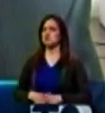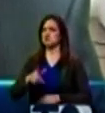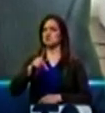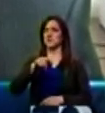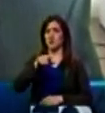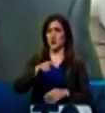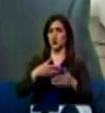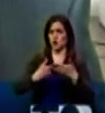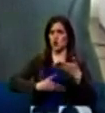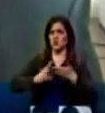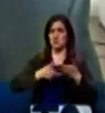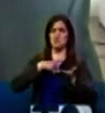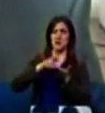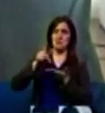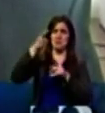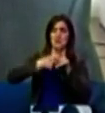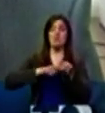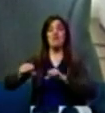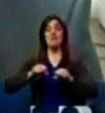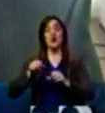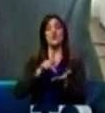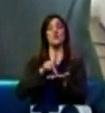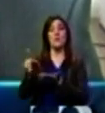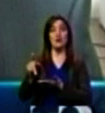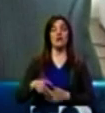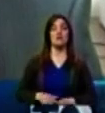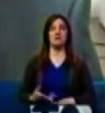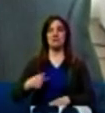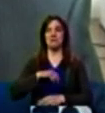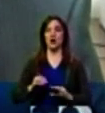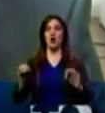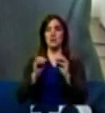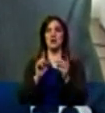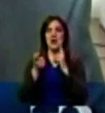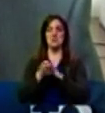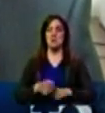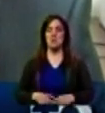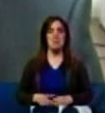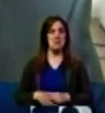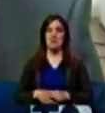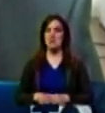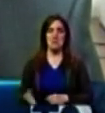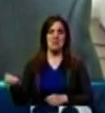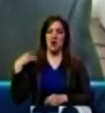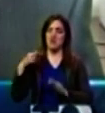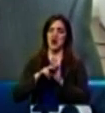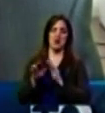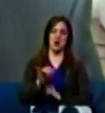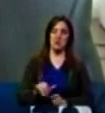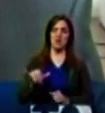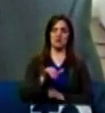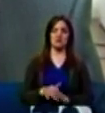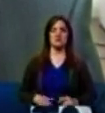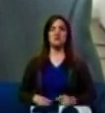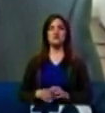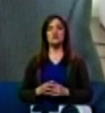mayo. Normalmente la gente espera hasta el mes de mayo para pagar y nosotros no hemos hecho ninguna variación a las mismas reglas que se han venido